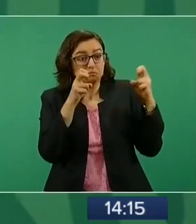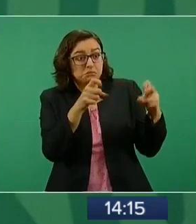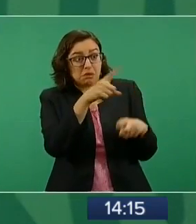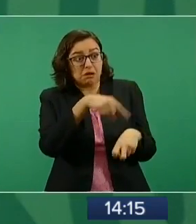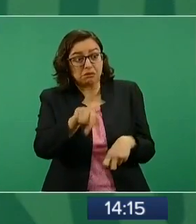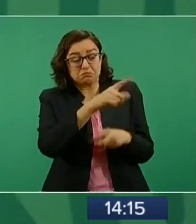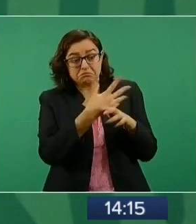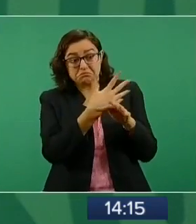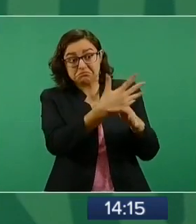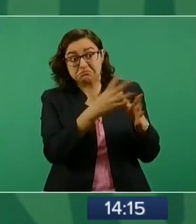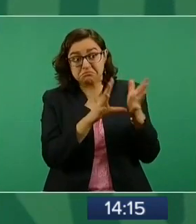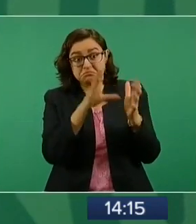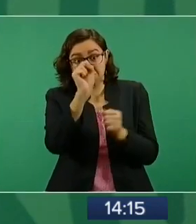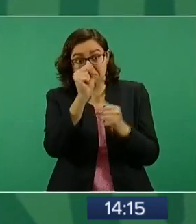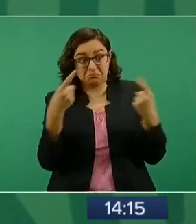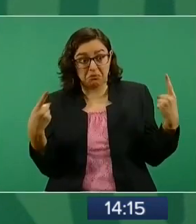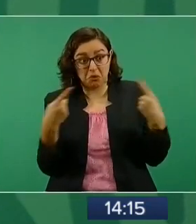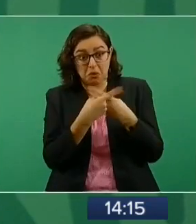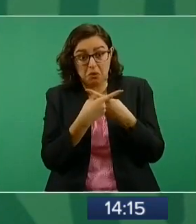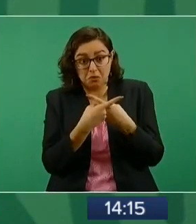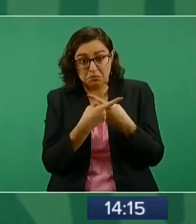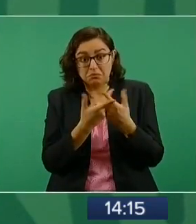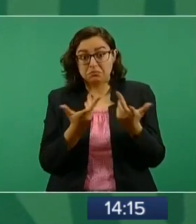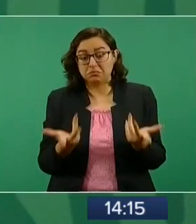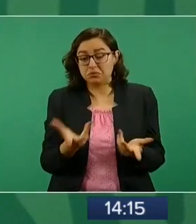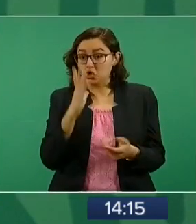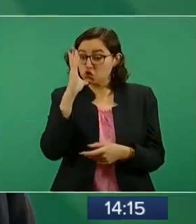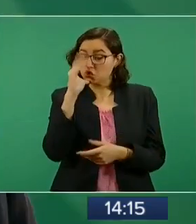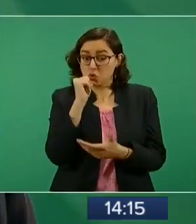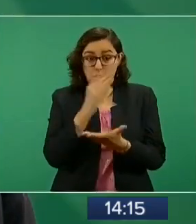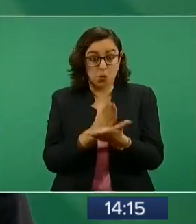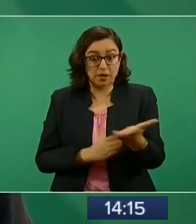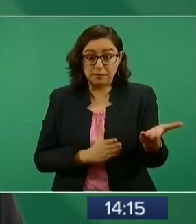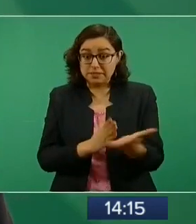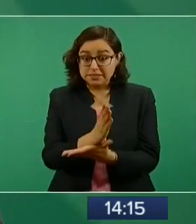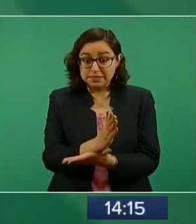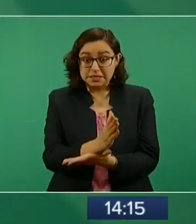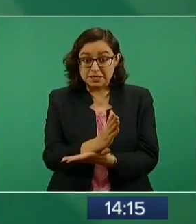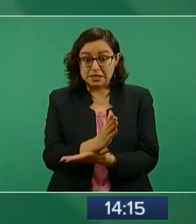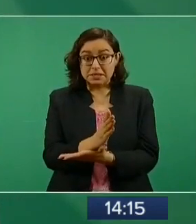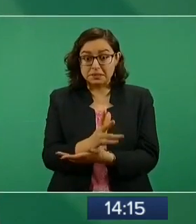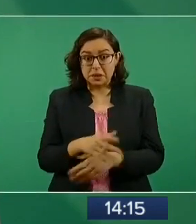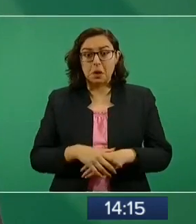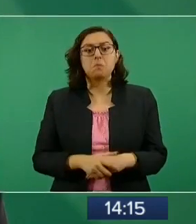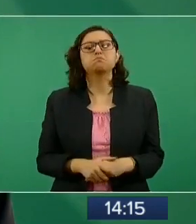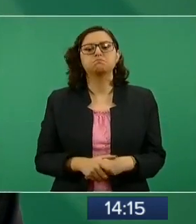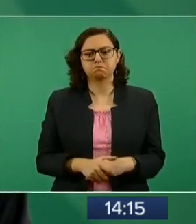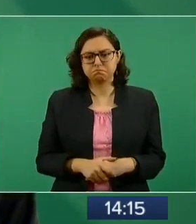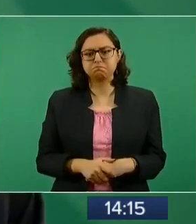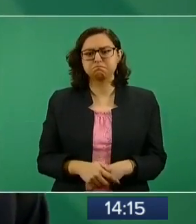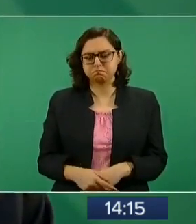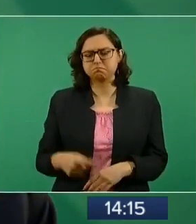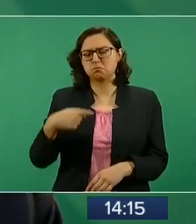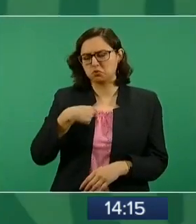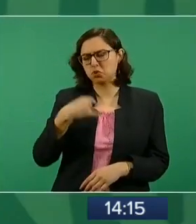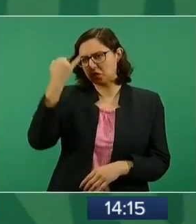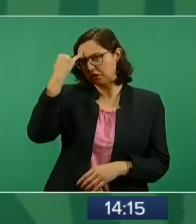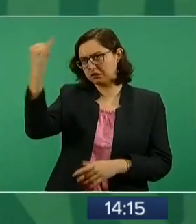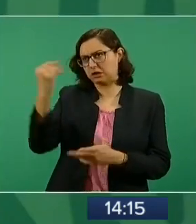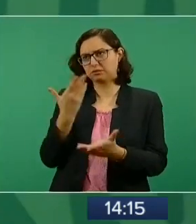de que es inconstitucional y que no puede proceder. Enviaría yo una